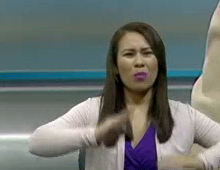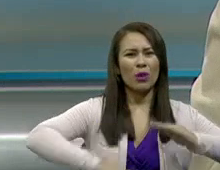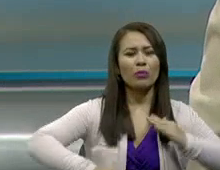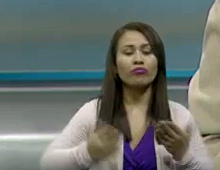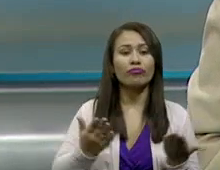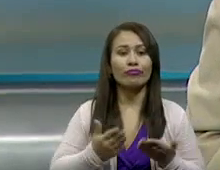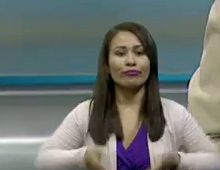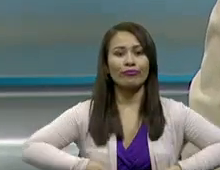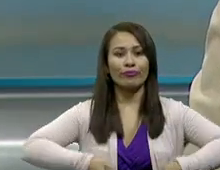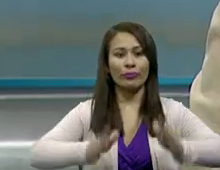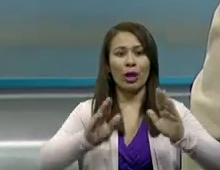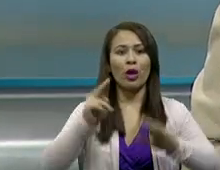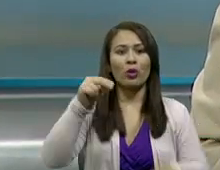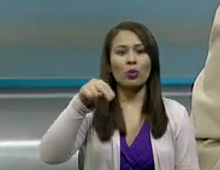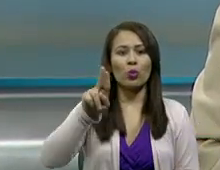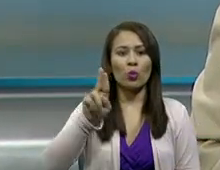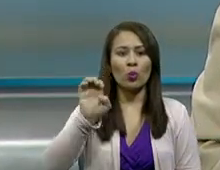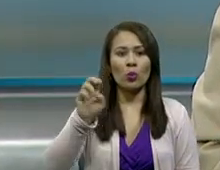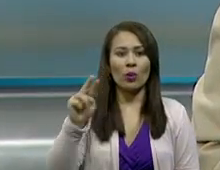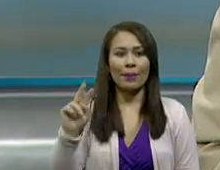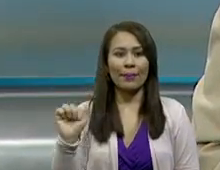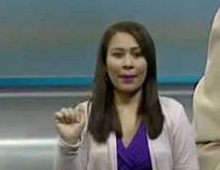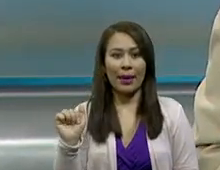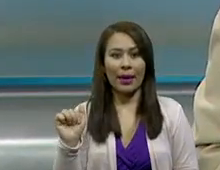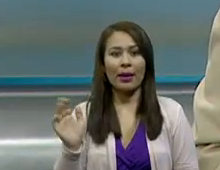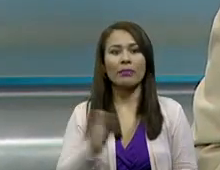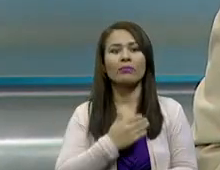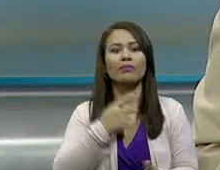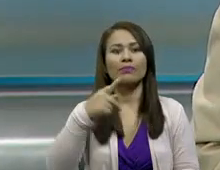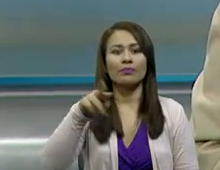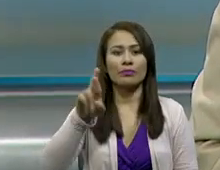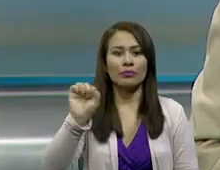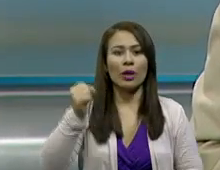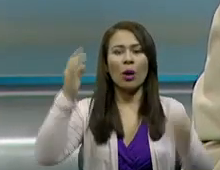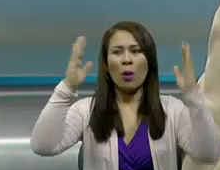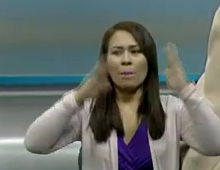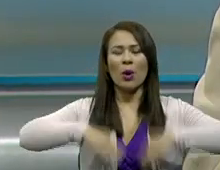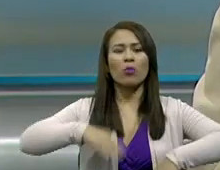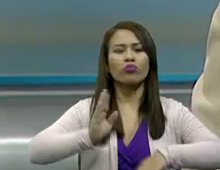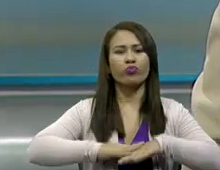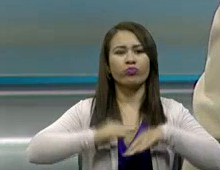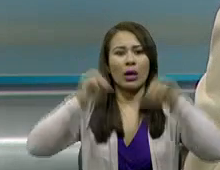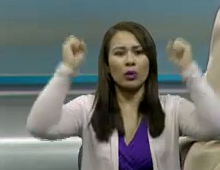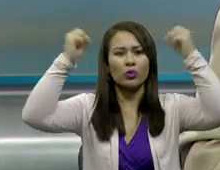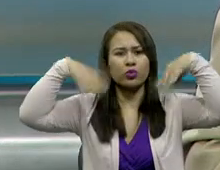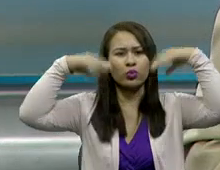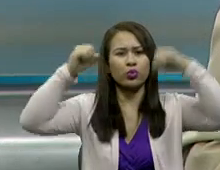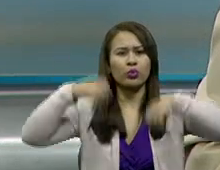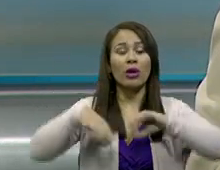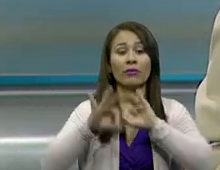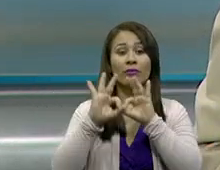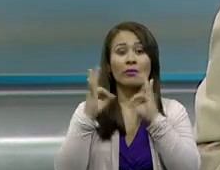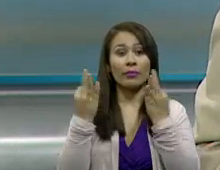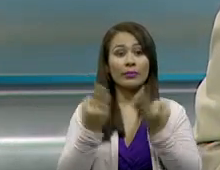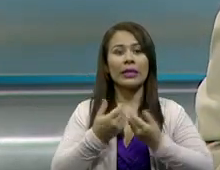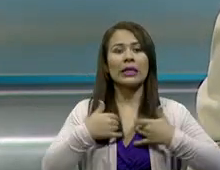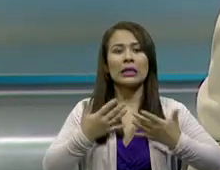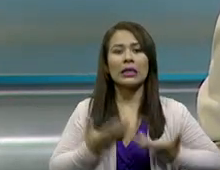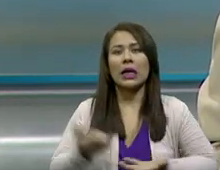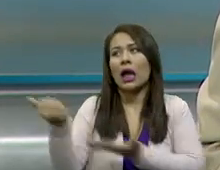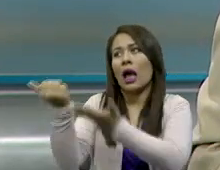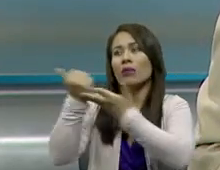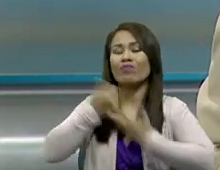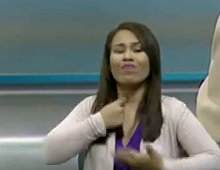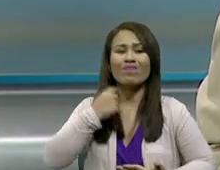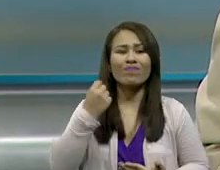Prosperina, ubicada al noroeste de Guayaquil, producto de las fuertes lluvias. Las familias afectadas ahora solicitan ayuda, pues lo perdieron